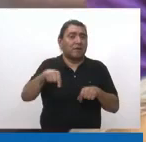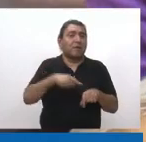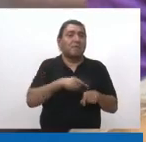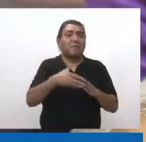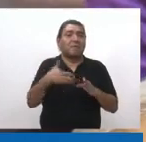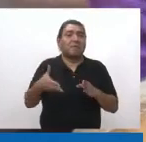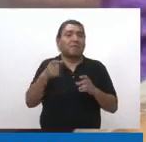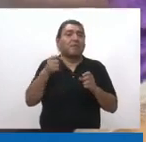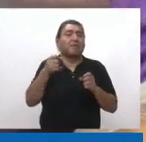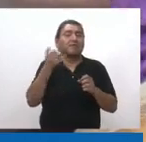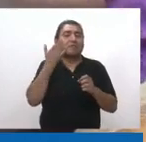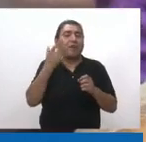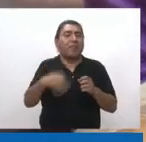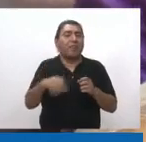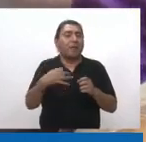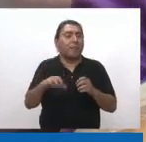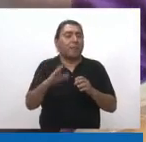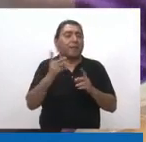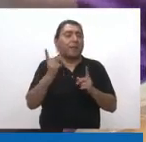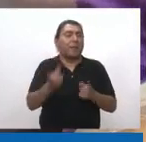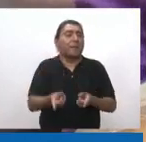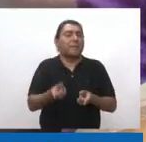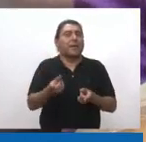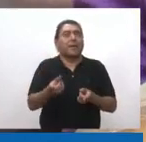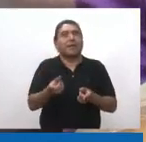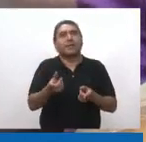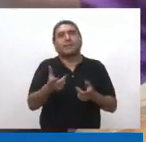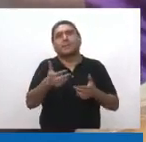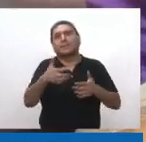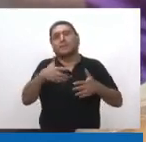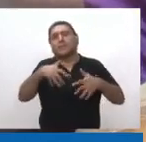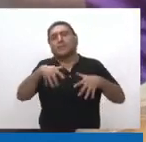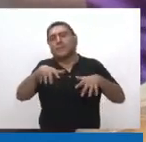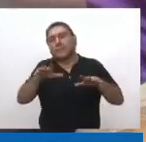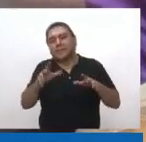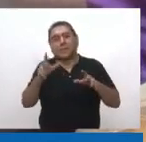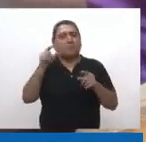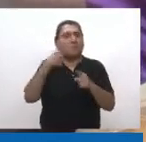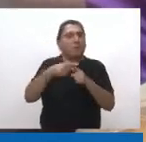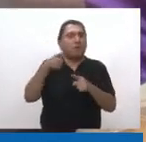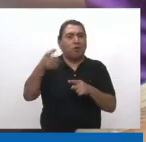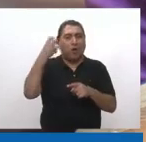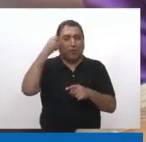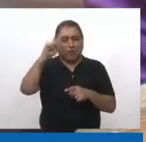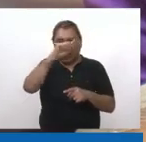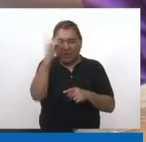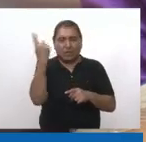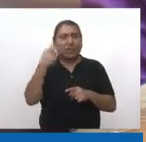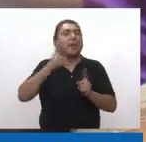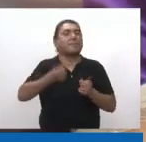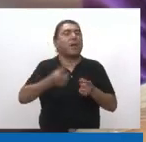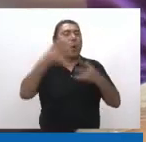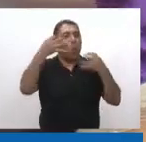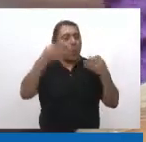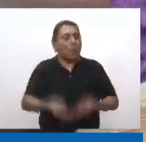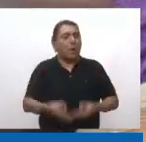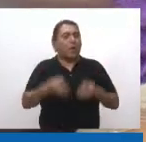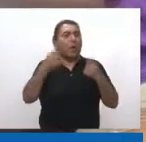debe ser ratificado o, si se quiere, saneado por el Congreso Nacional cumpliendo con los